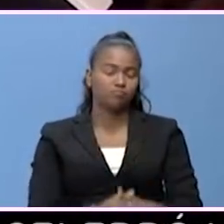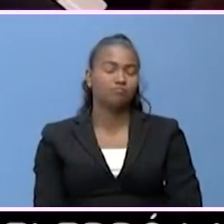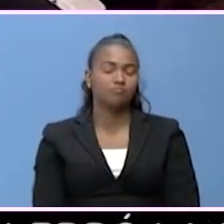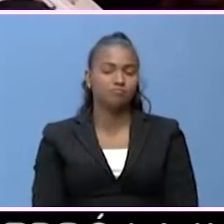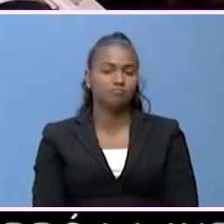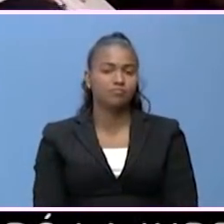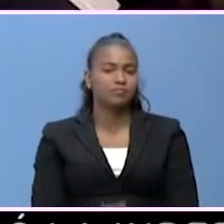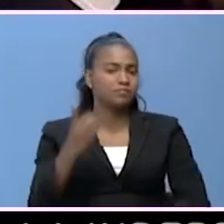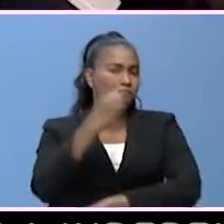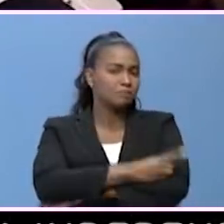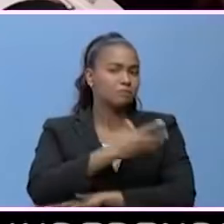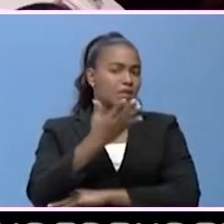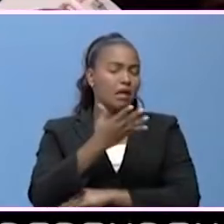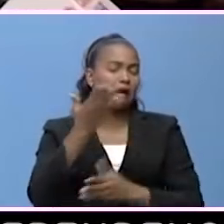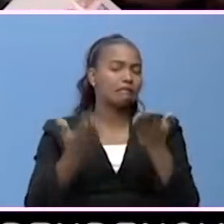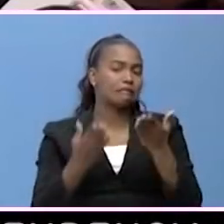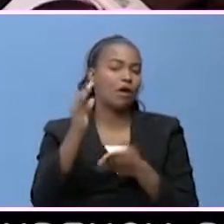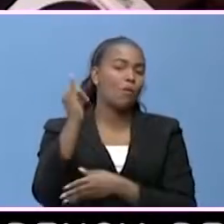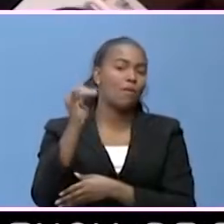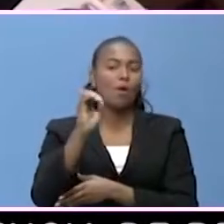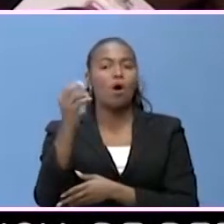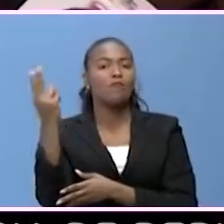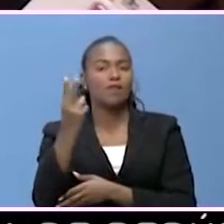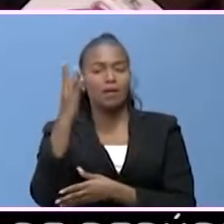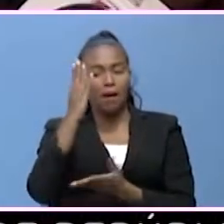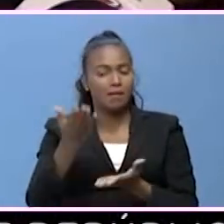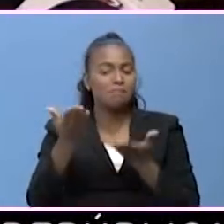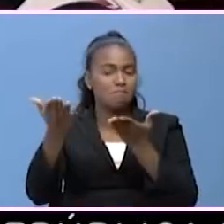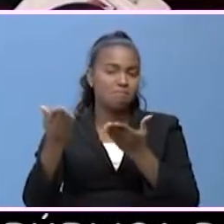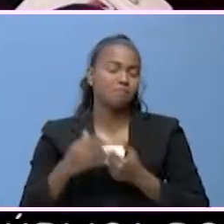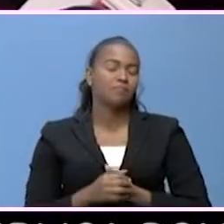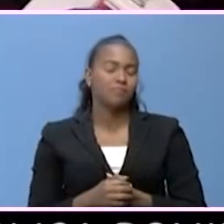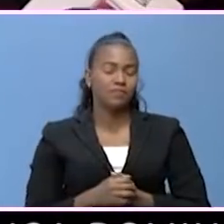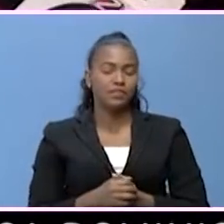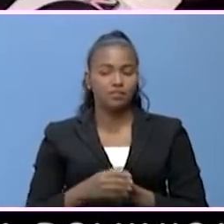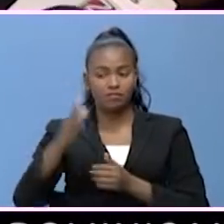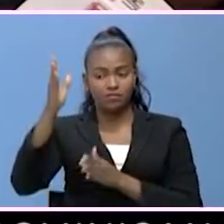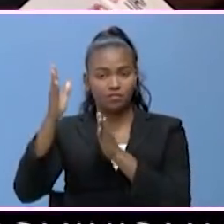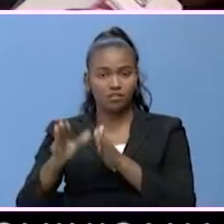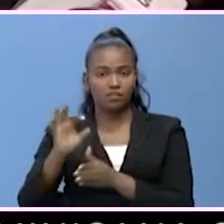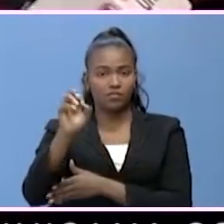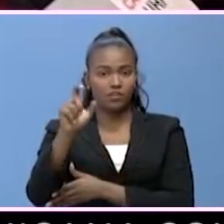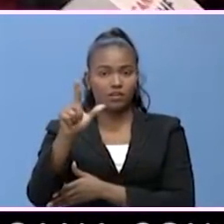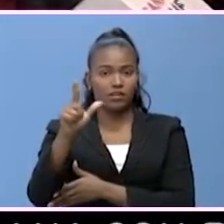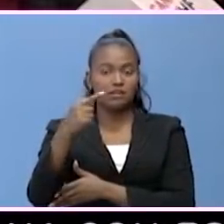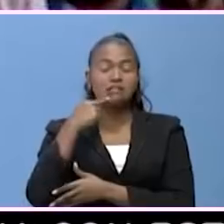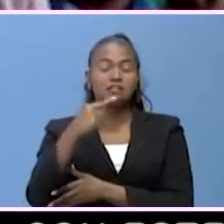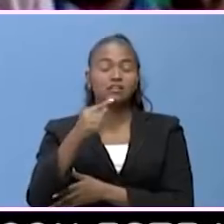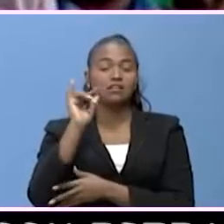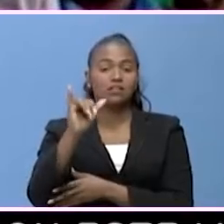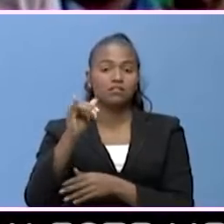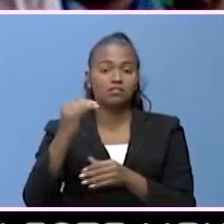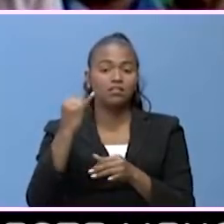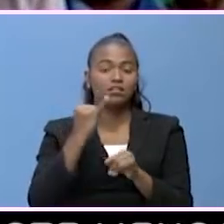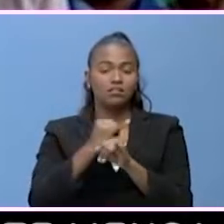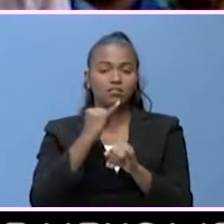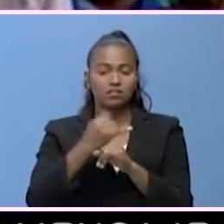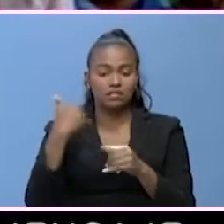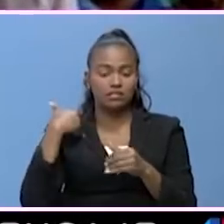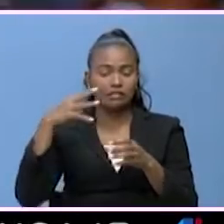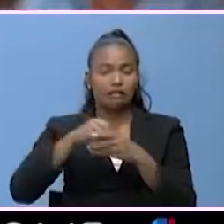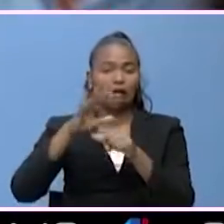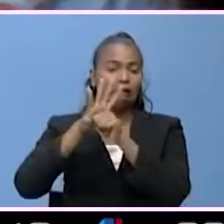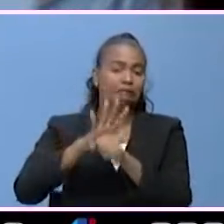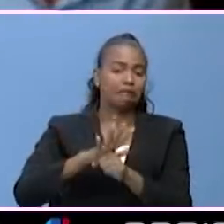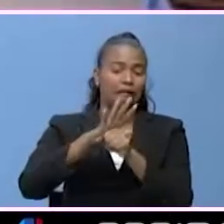Probablemente el jueves. Jueves o viernes lo estaremos presentando. Roberto Fulcar descartó que esa entidad esté recibiendo